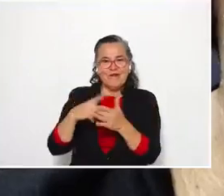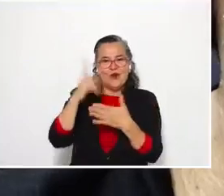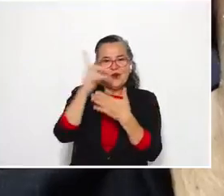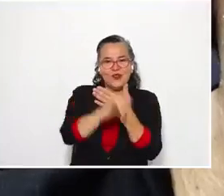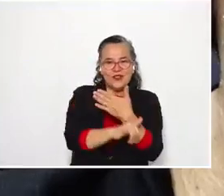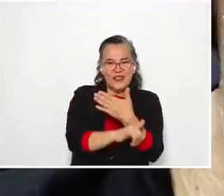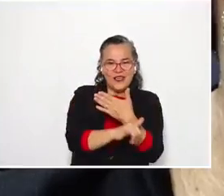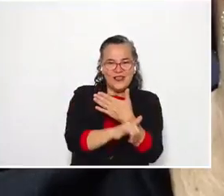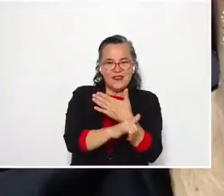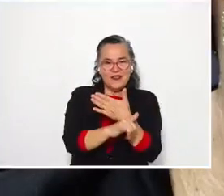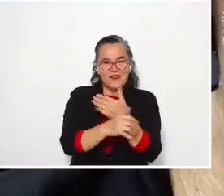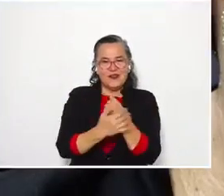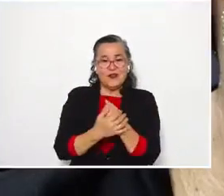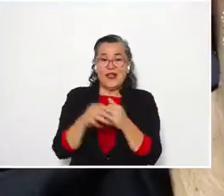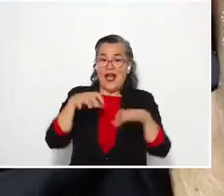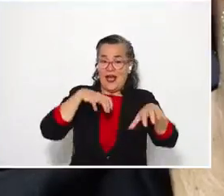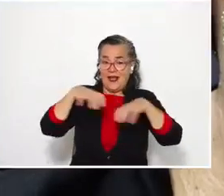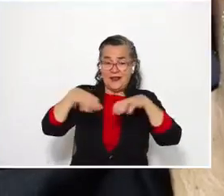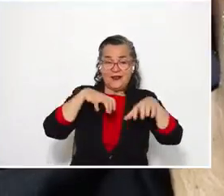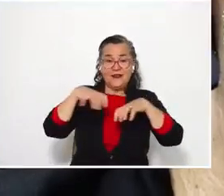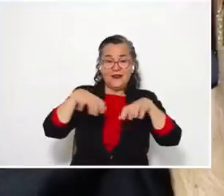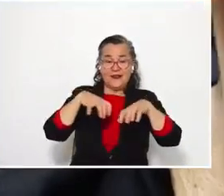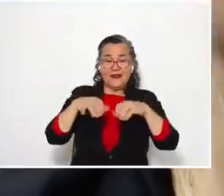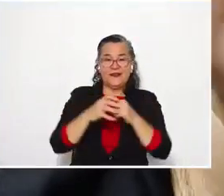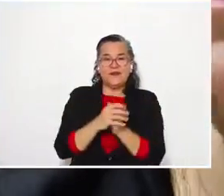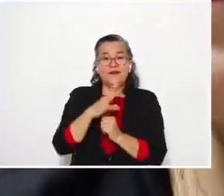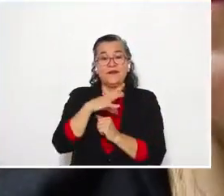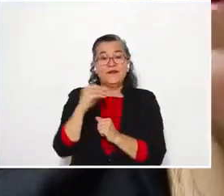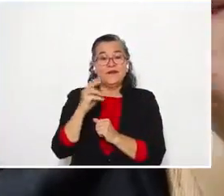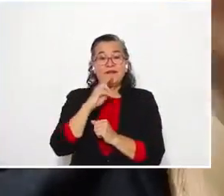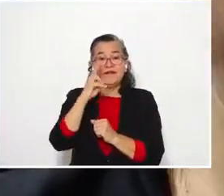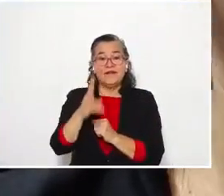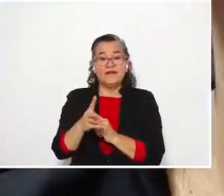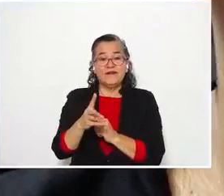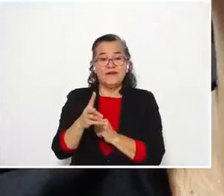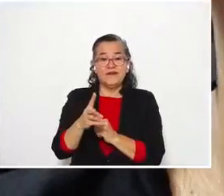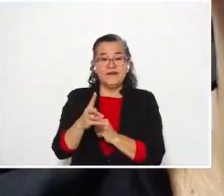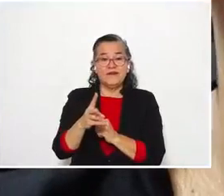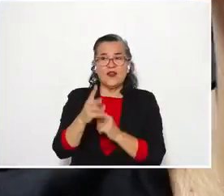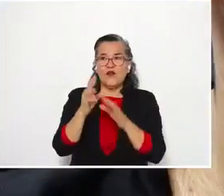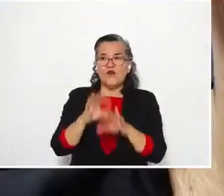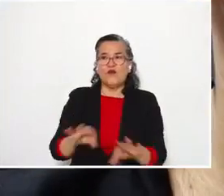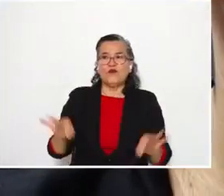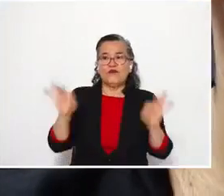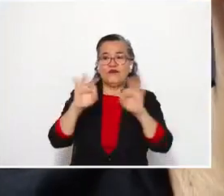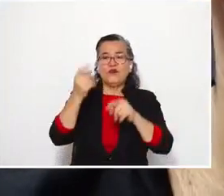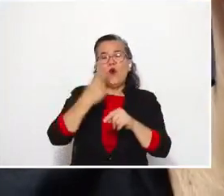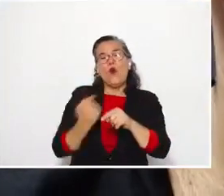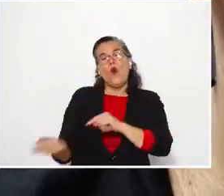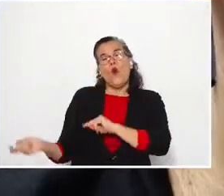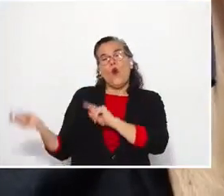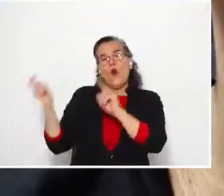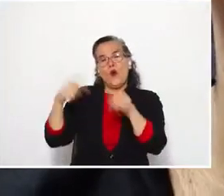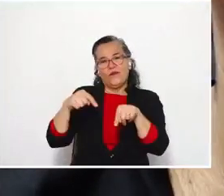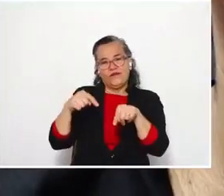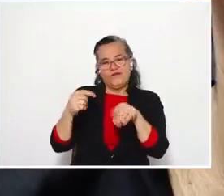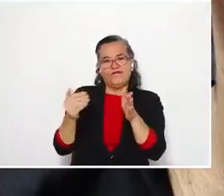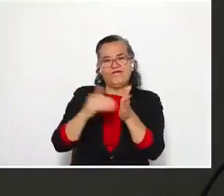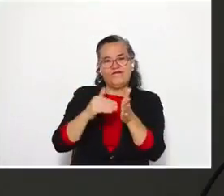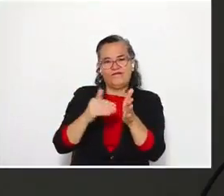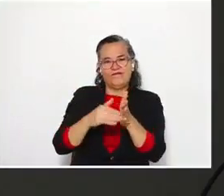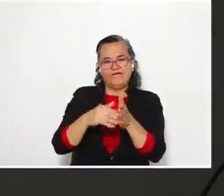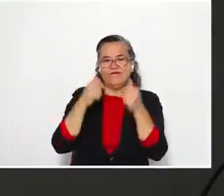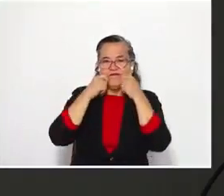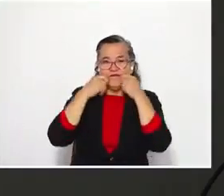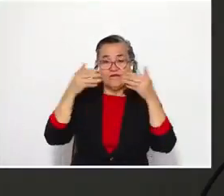proyectos, planear actividades, y la verdad es que era fundamental que volviéramos a la presencialidad.